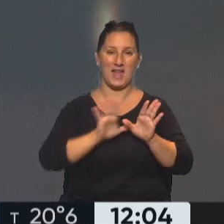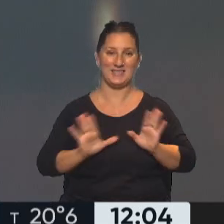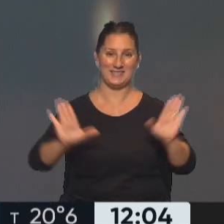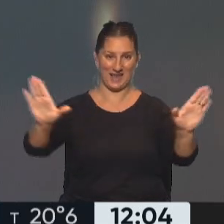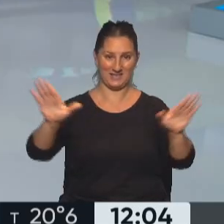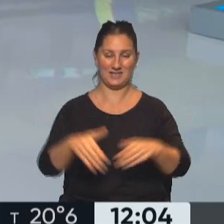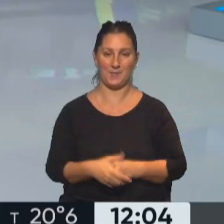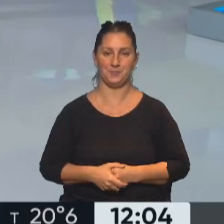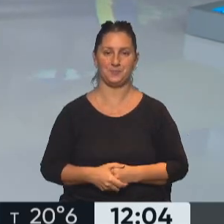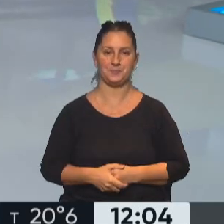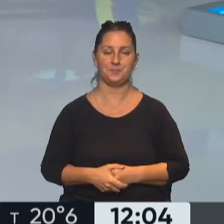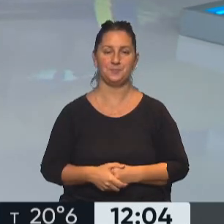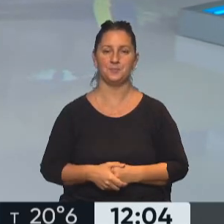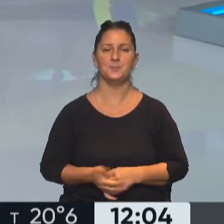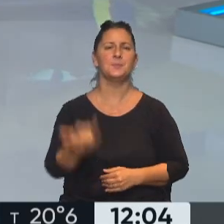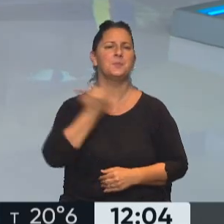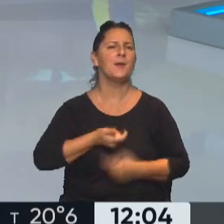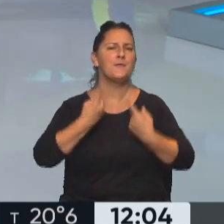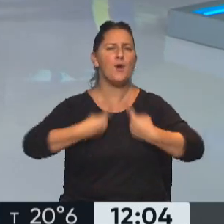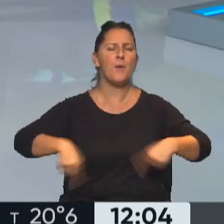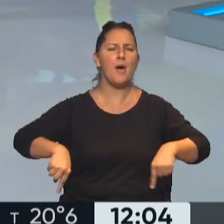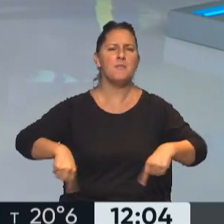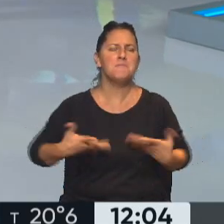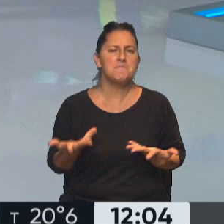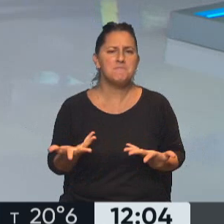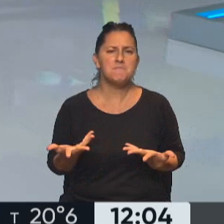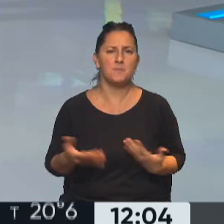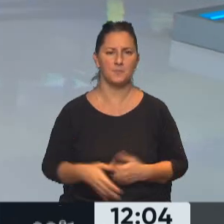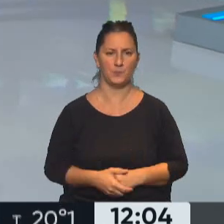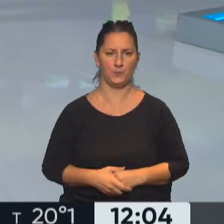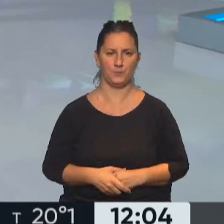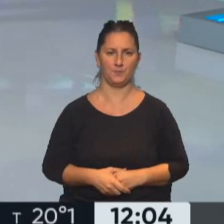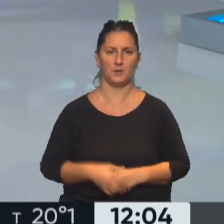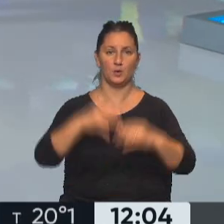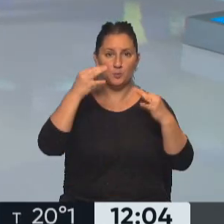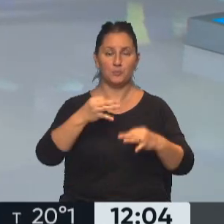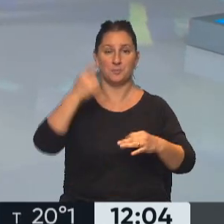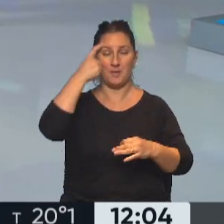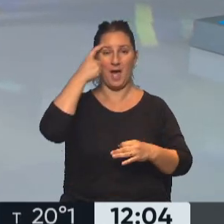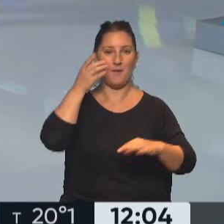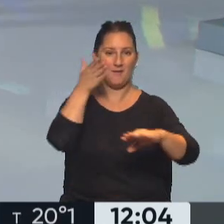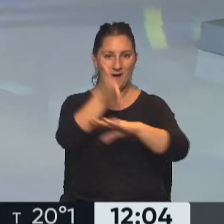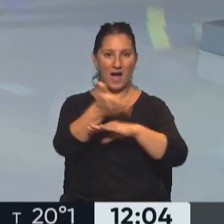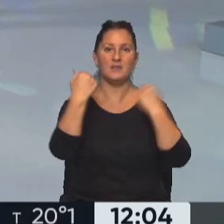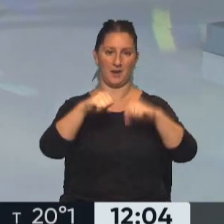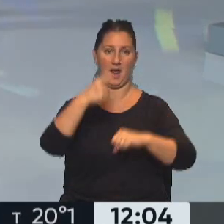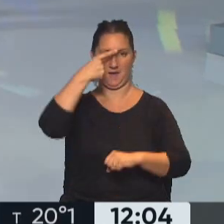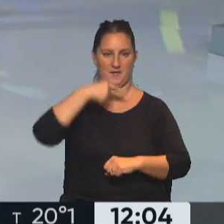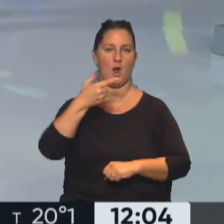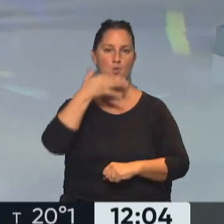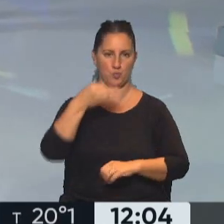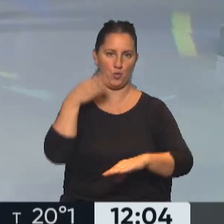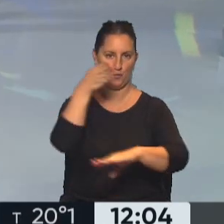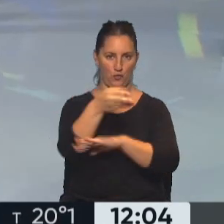ezeiza maxi a dar novedades en lo que respecta a lógicamente se esperaba que fuese entrenar finalmente se concretó y